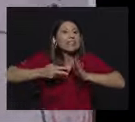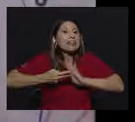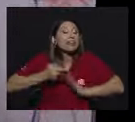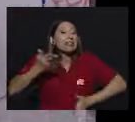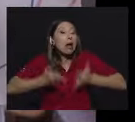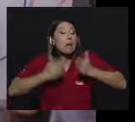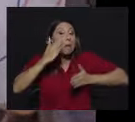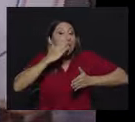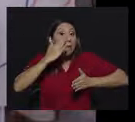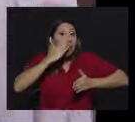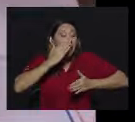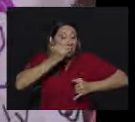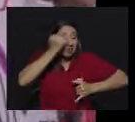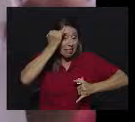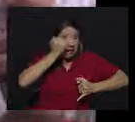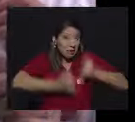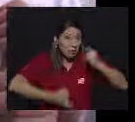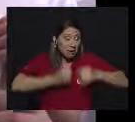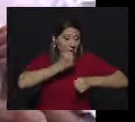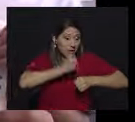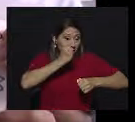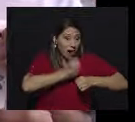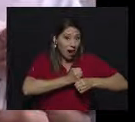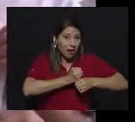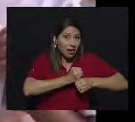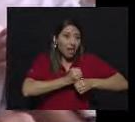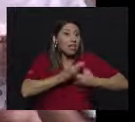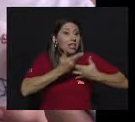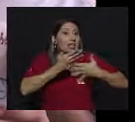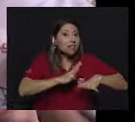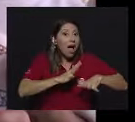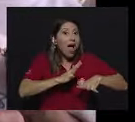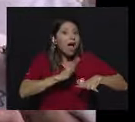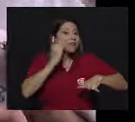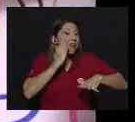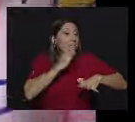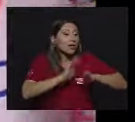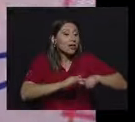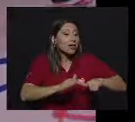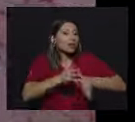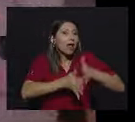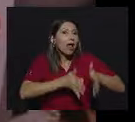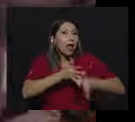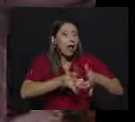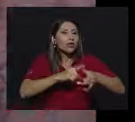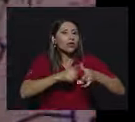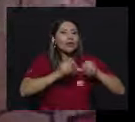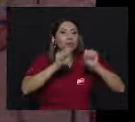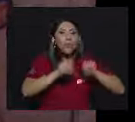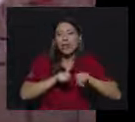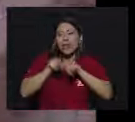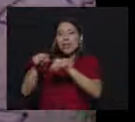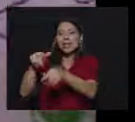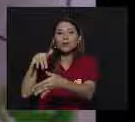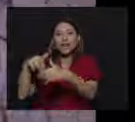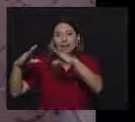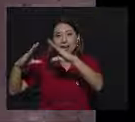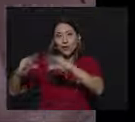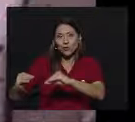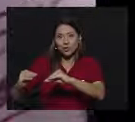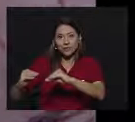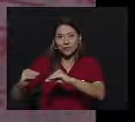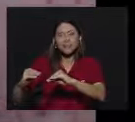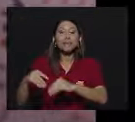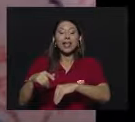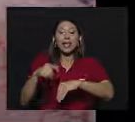puede salir de su trabajo e ir a estudiar en la noche. La cobertura de Interactivo 2 dentro del sistema